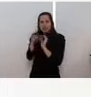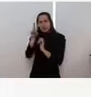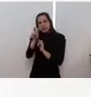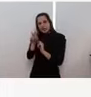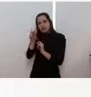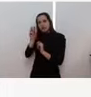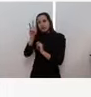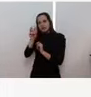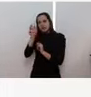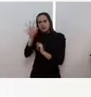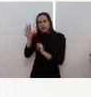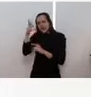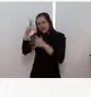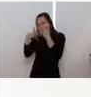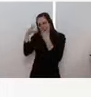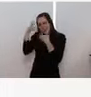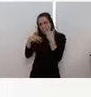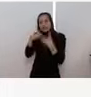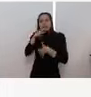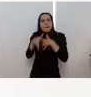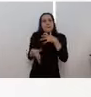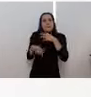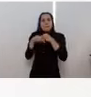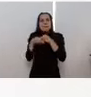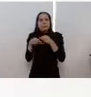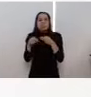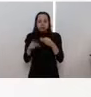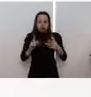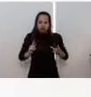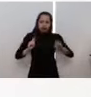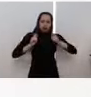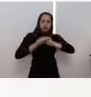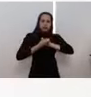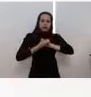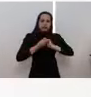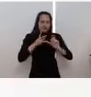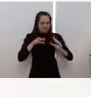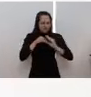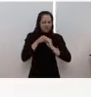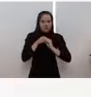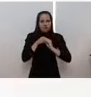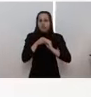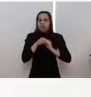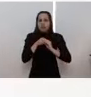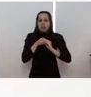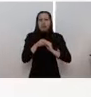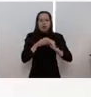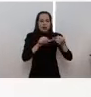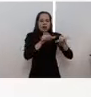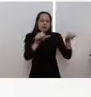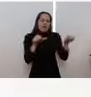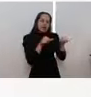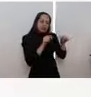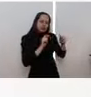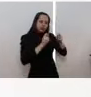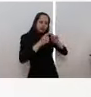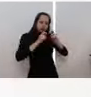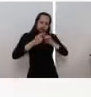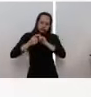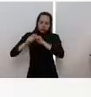exámenes y también se hizo el rediseño y la adaptación de estas áreas además